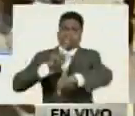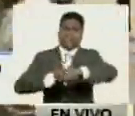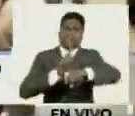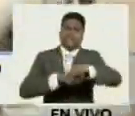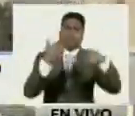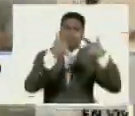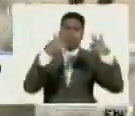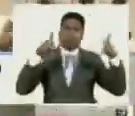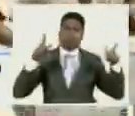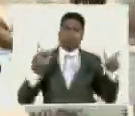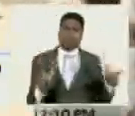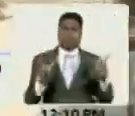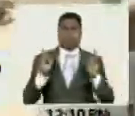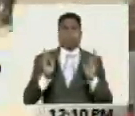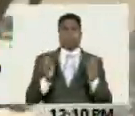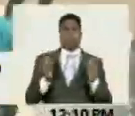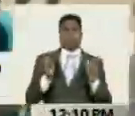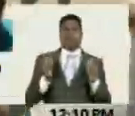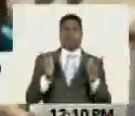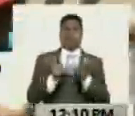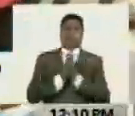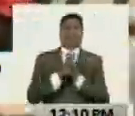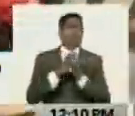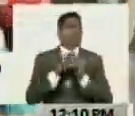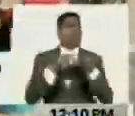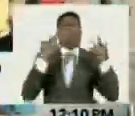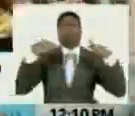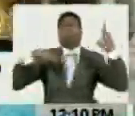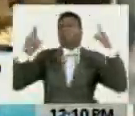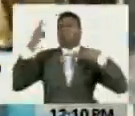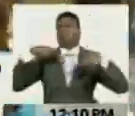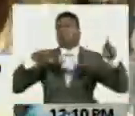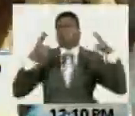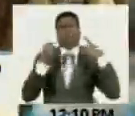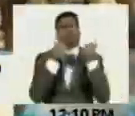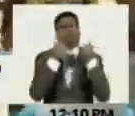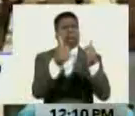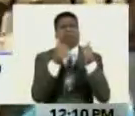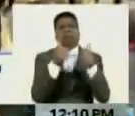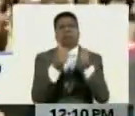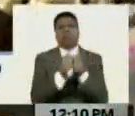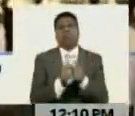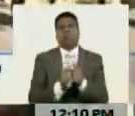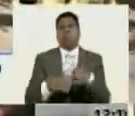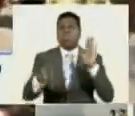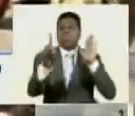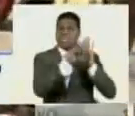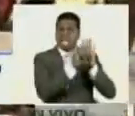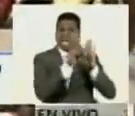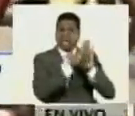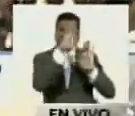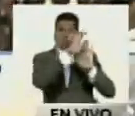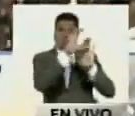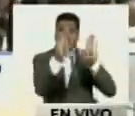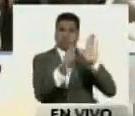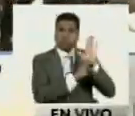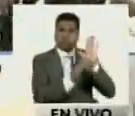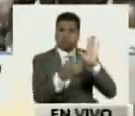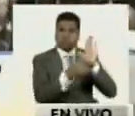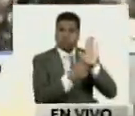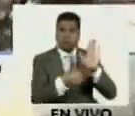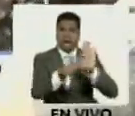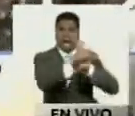que planifica el tiempo para el esparcimiento. Es un derecho constitucional establecido en el